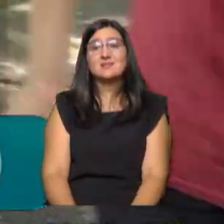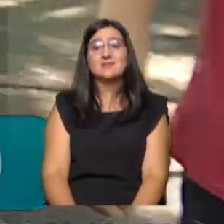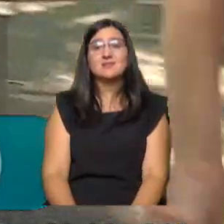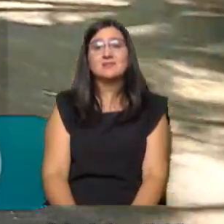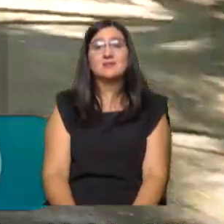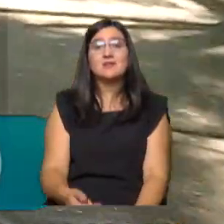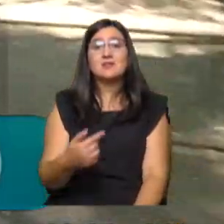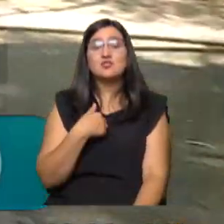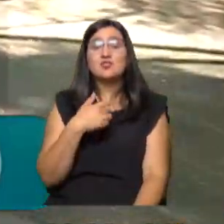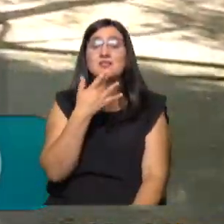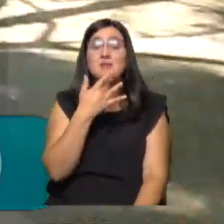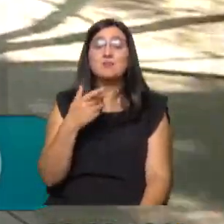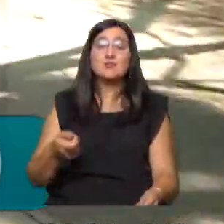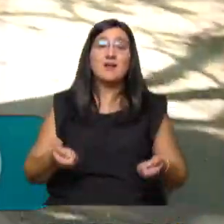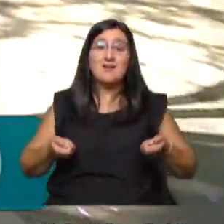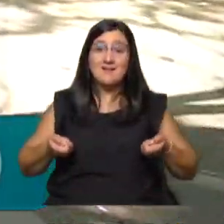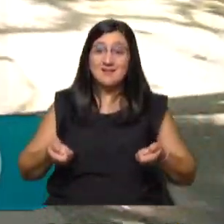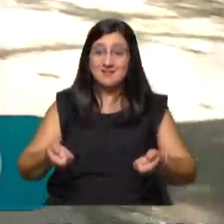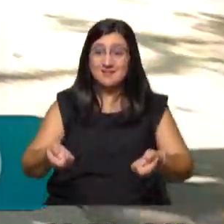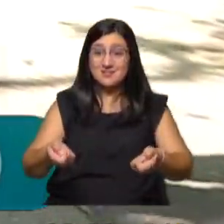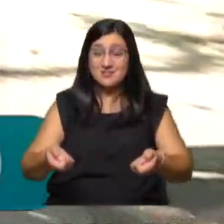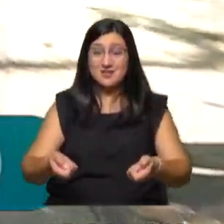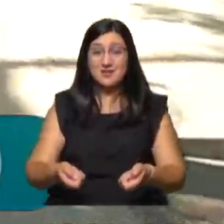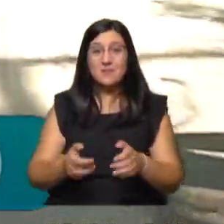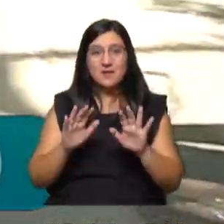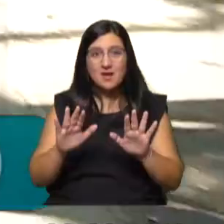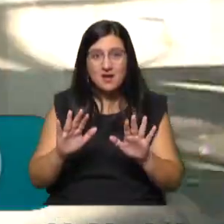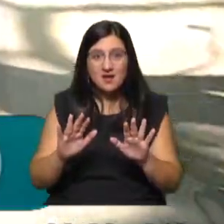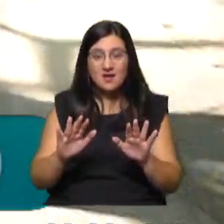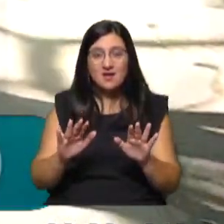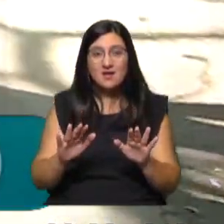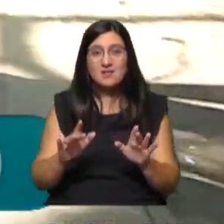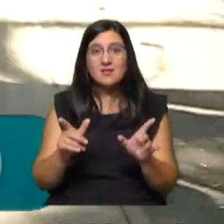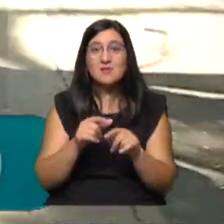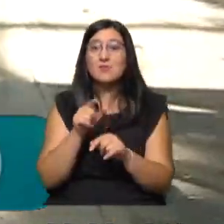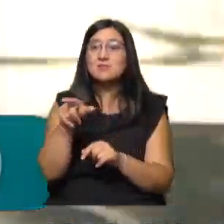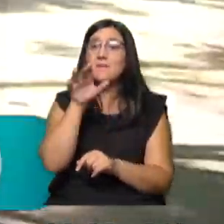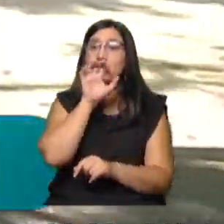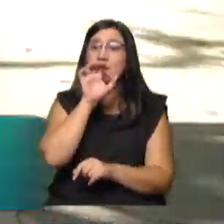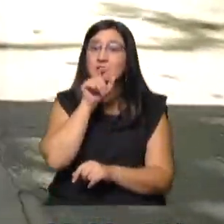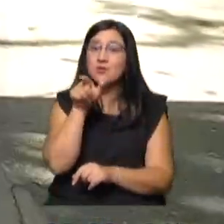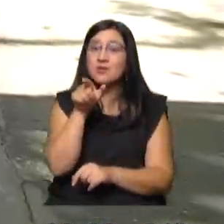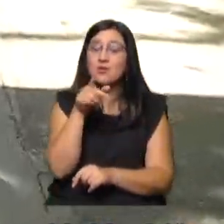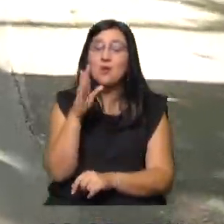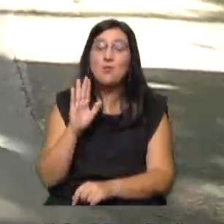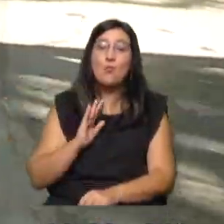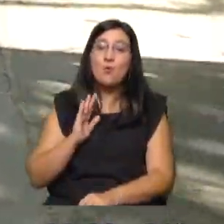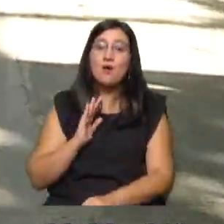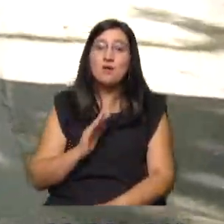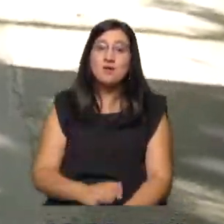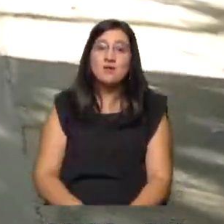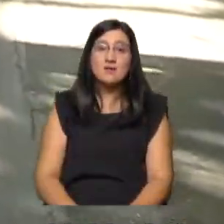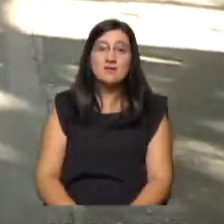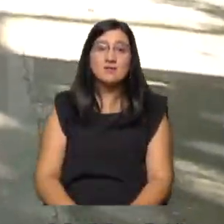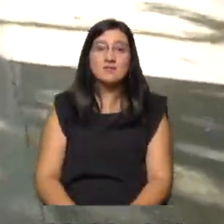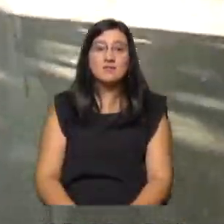yo de esta hermosa carretilla aquí en el Jardín Botánico. Cerrame, esperá, cerrame con ese perro que tenés ahí adelante con la señora. Mirá el perro